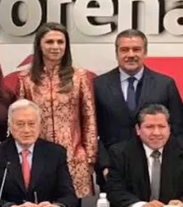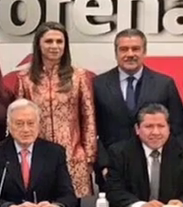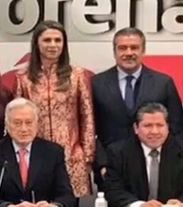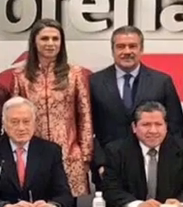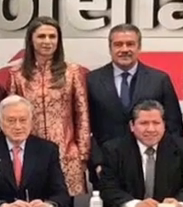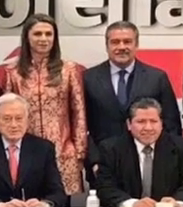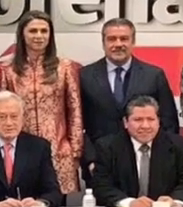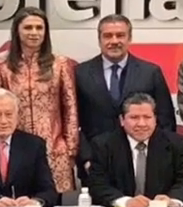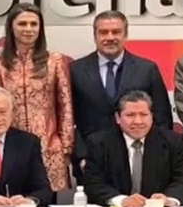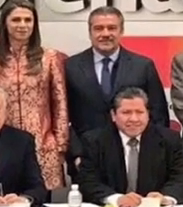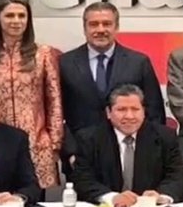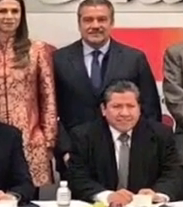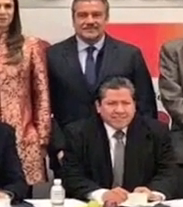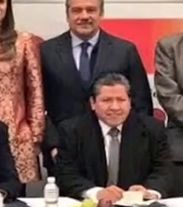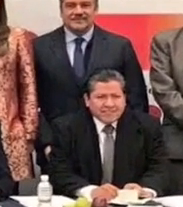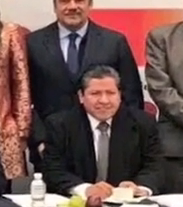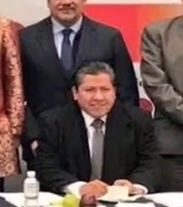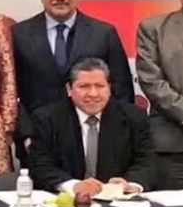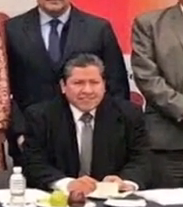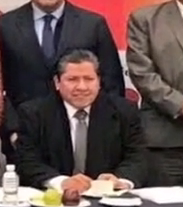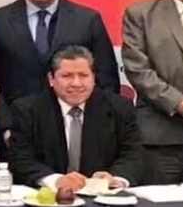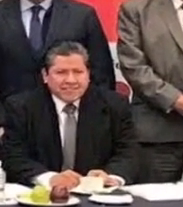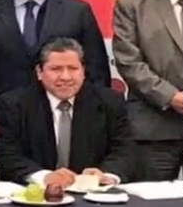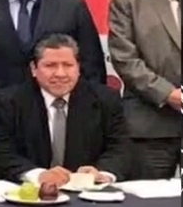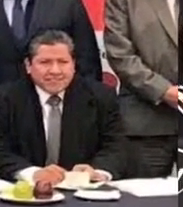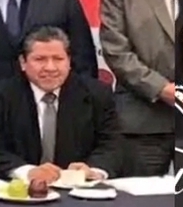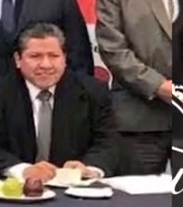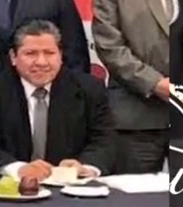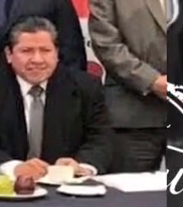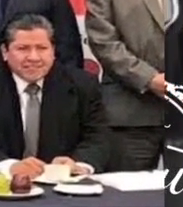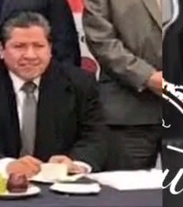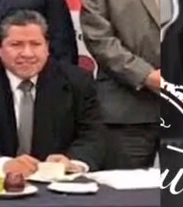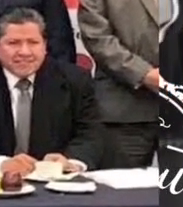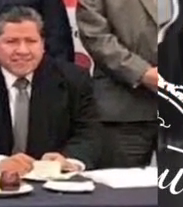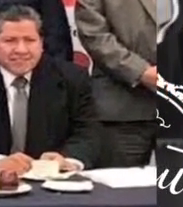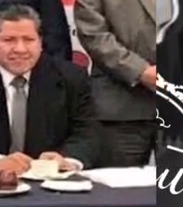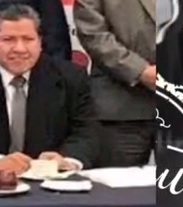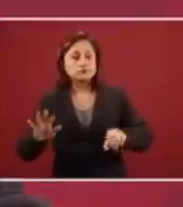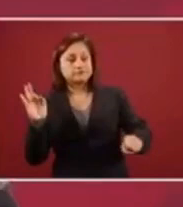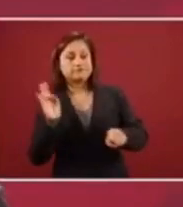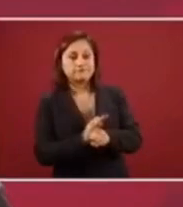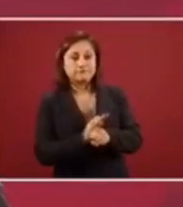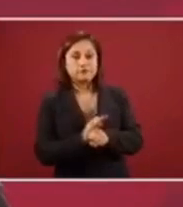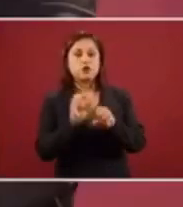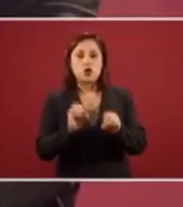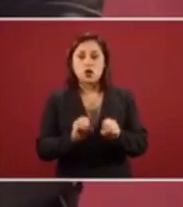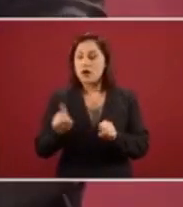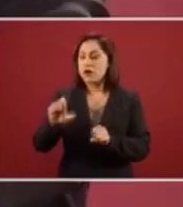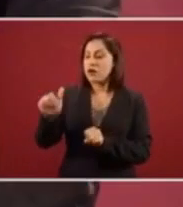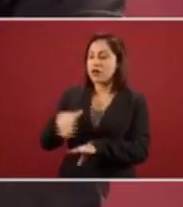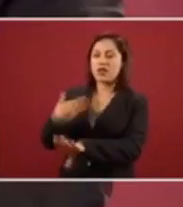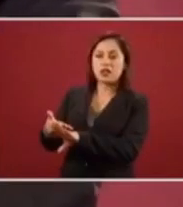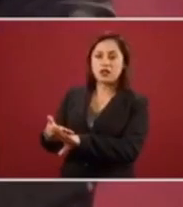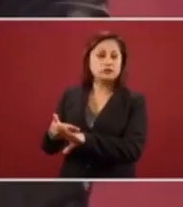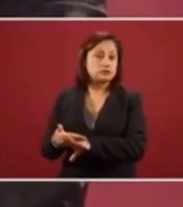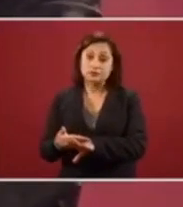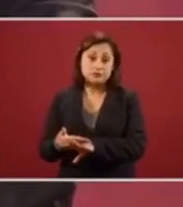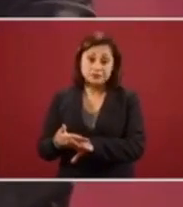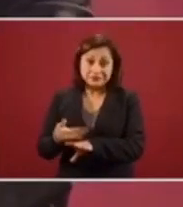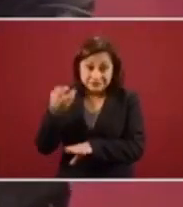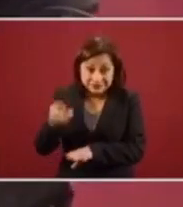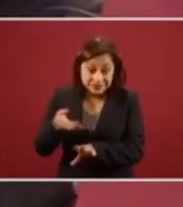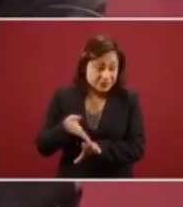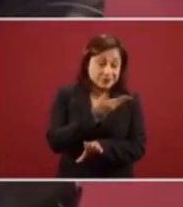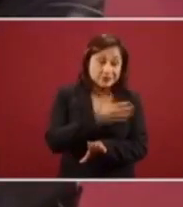imperio inmobiliario de 25 propiedades, 23 casas y 2 terrenos, con un valor aproximado de más de 800 millones de pesos. Todo eso se termina